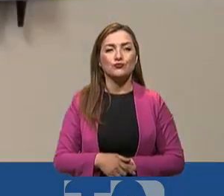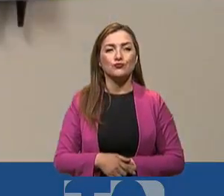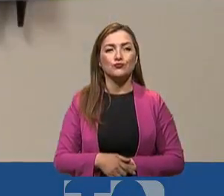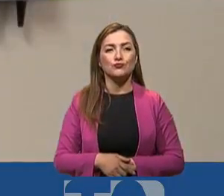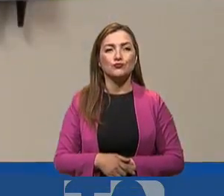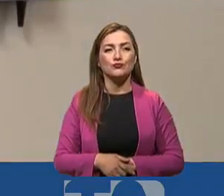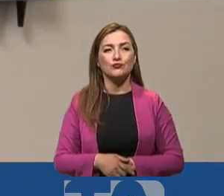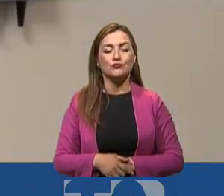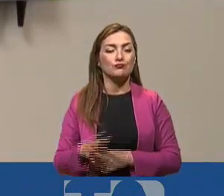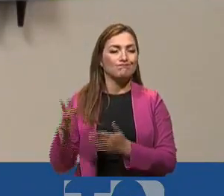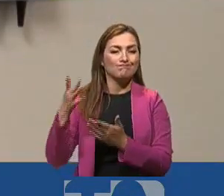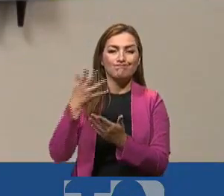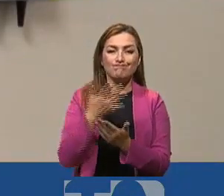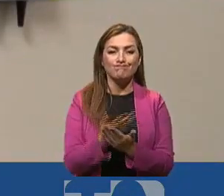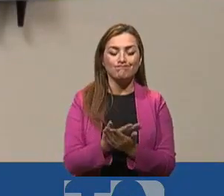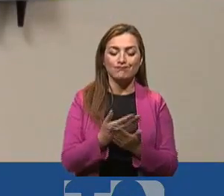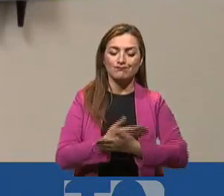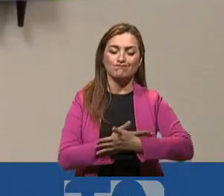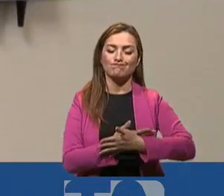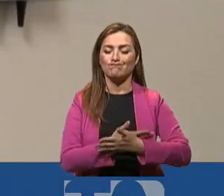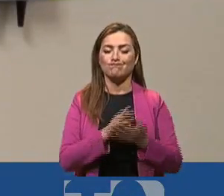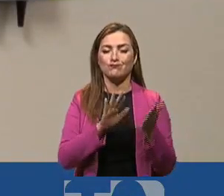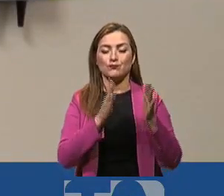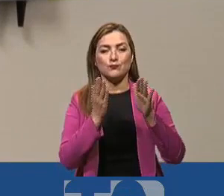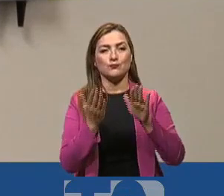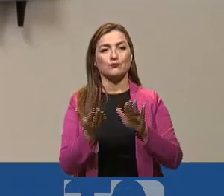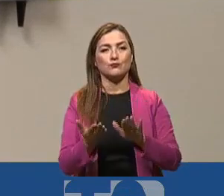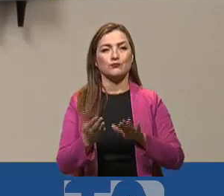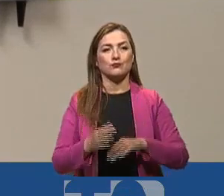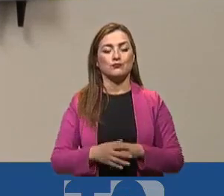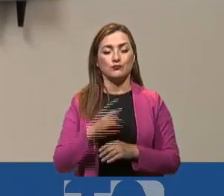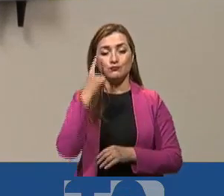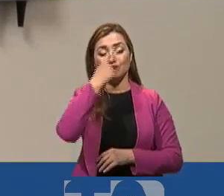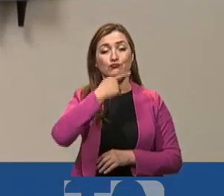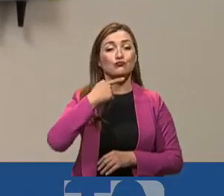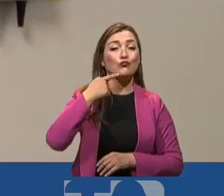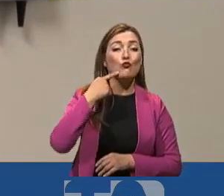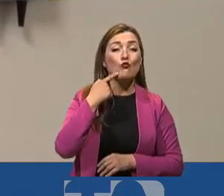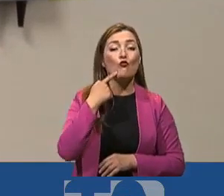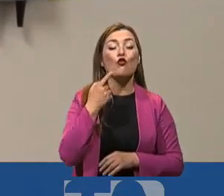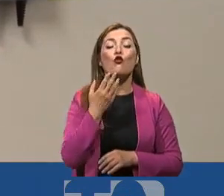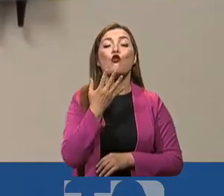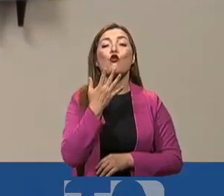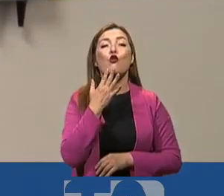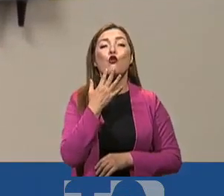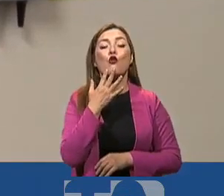como le expliqué, ya sin signos vitales, pálido, frío, morado.